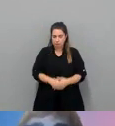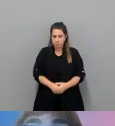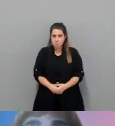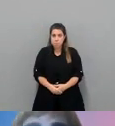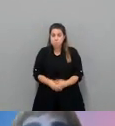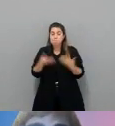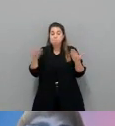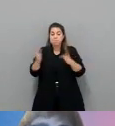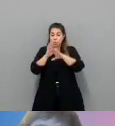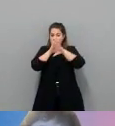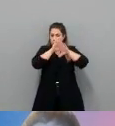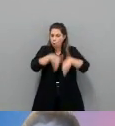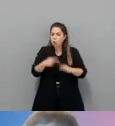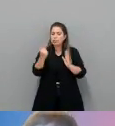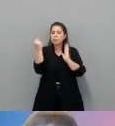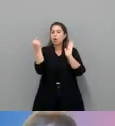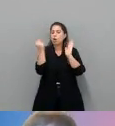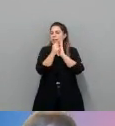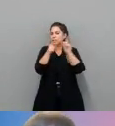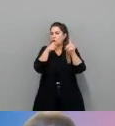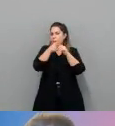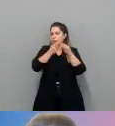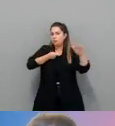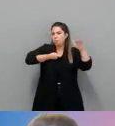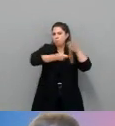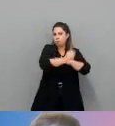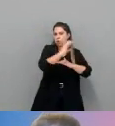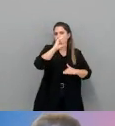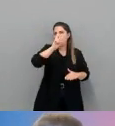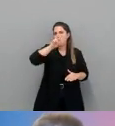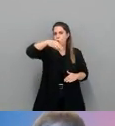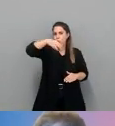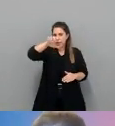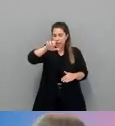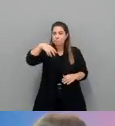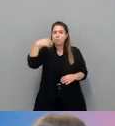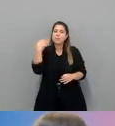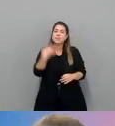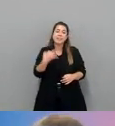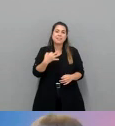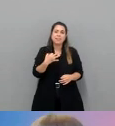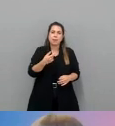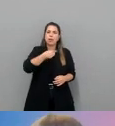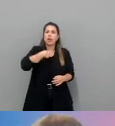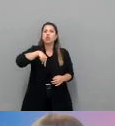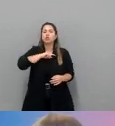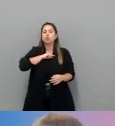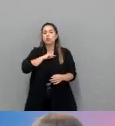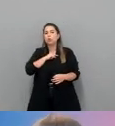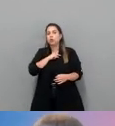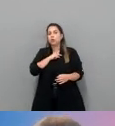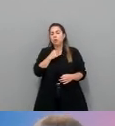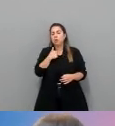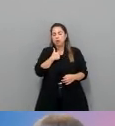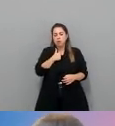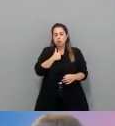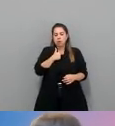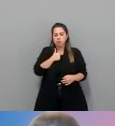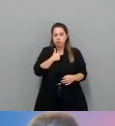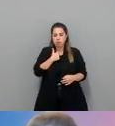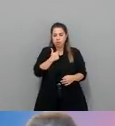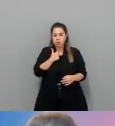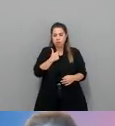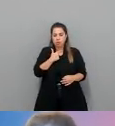Y luego, último requisito para solicitar la CUME. Tengo que haber comunicado, ¿vale? Tengo que haber